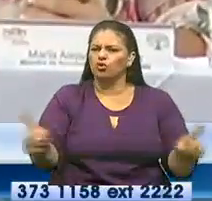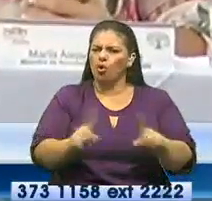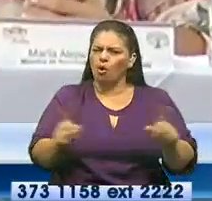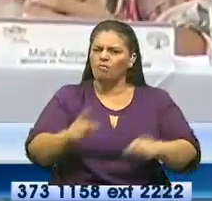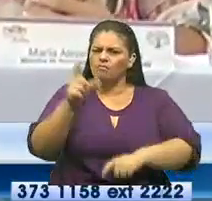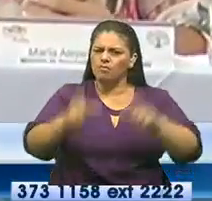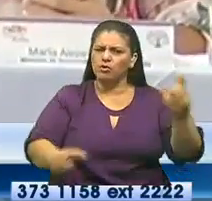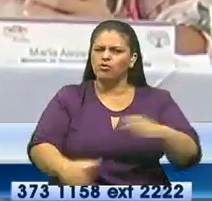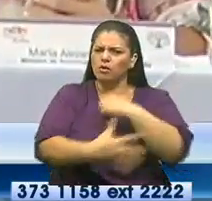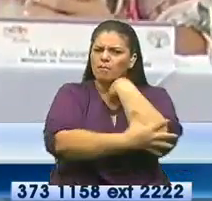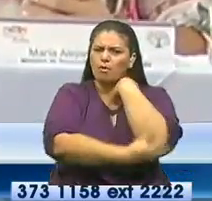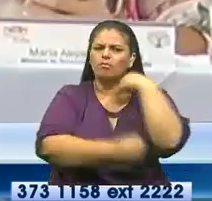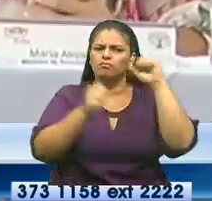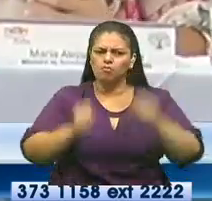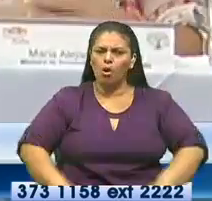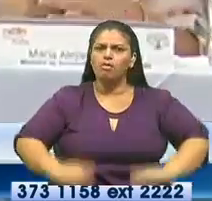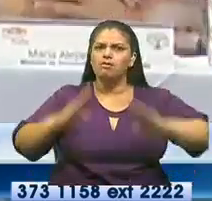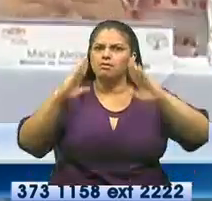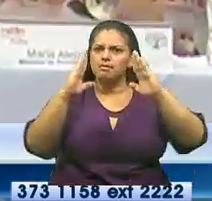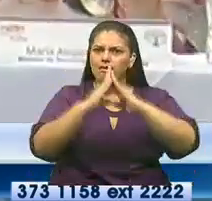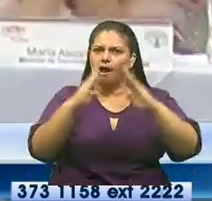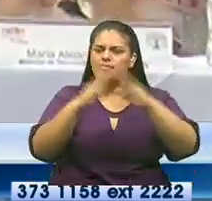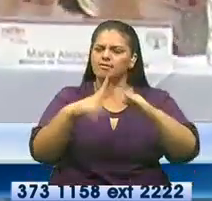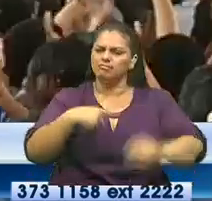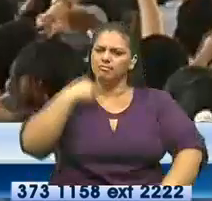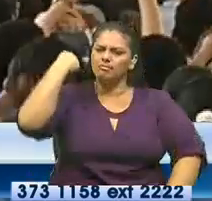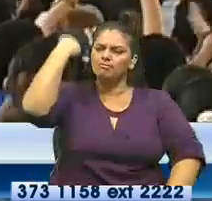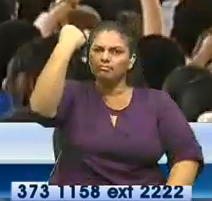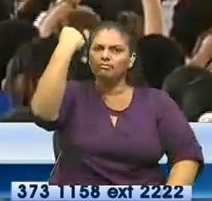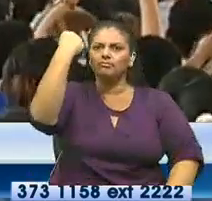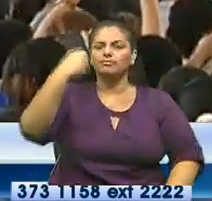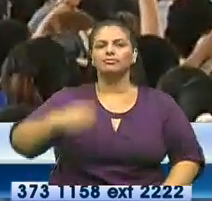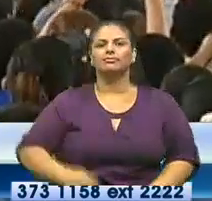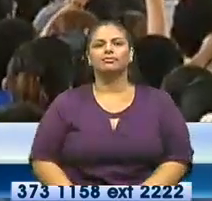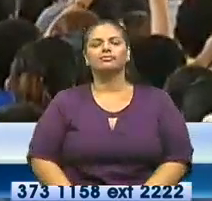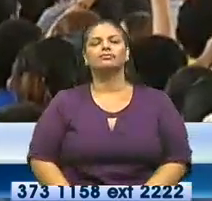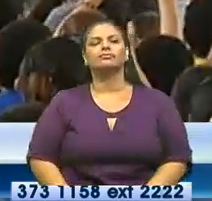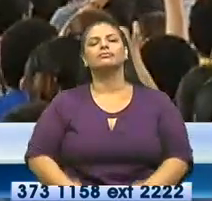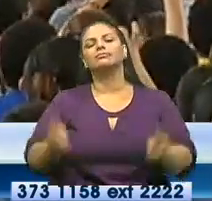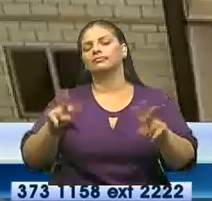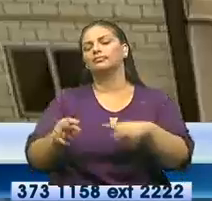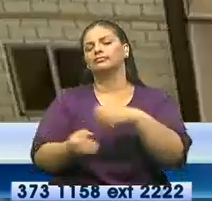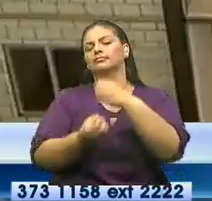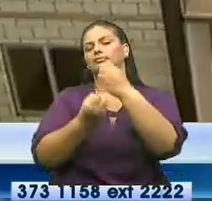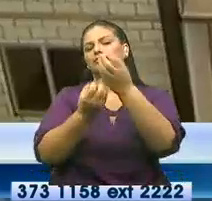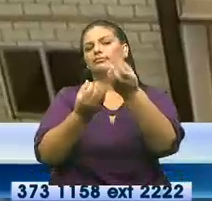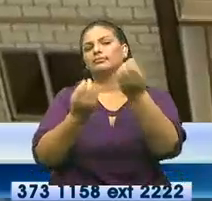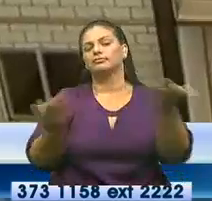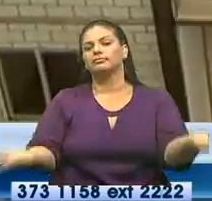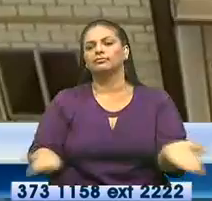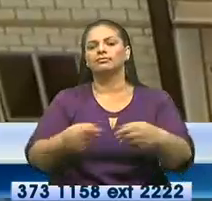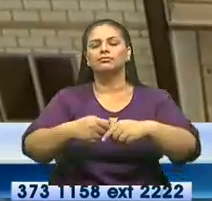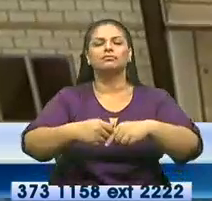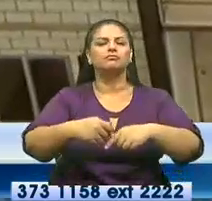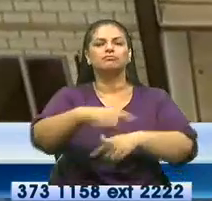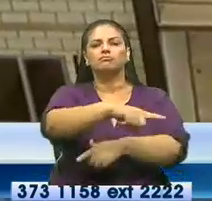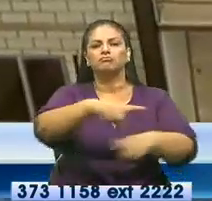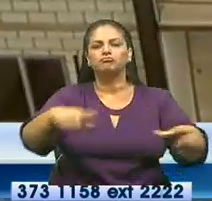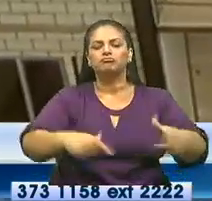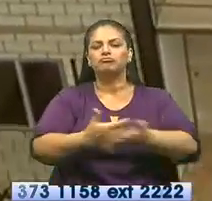gente pobre, porque es un derecho tenerlas. Asegurando también que la entrega de los predios tendrían